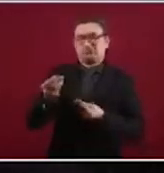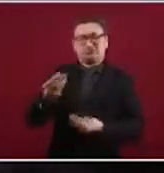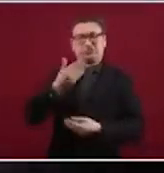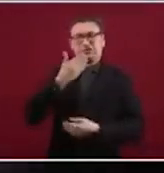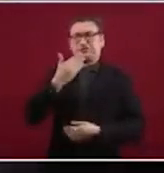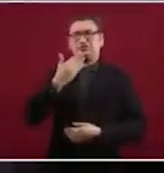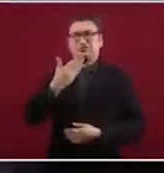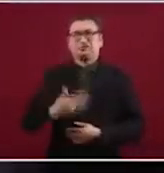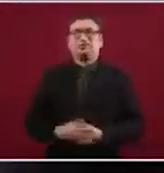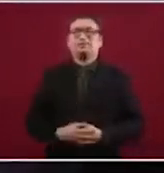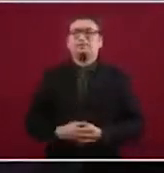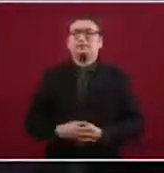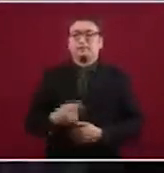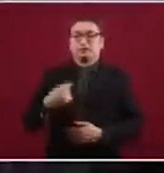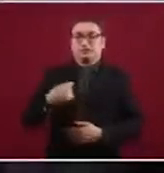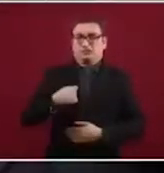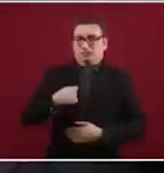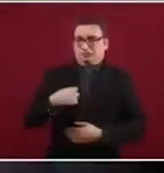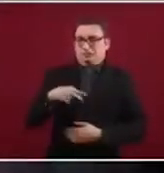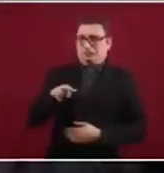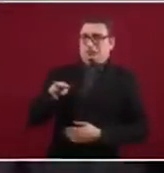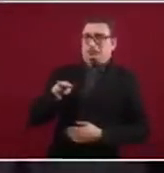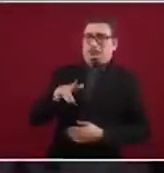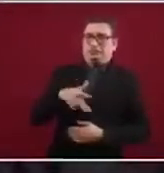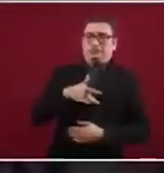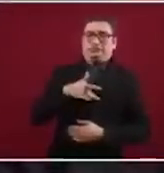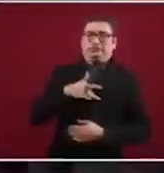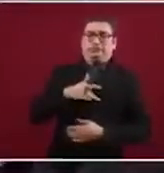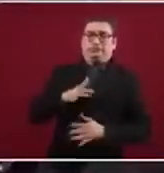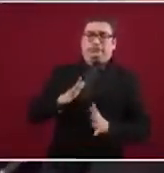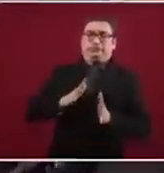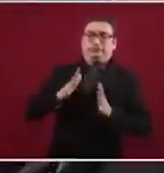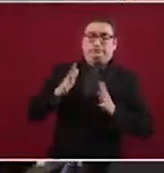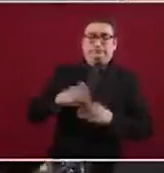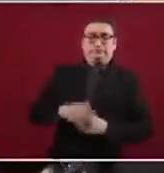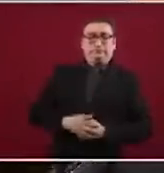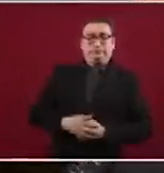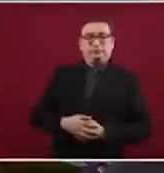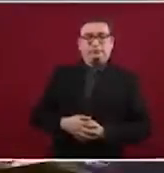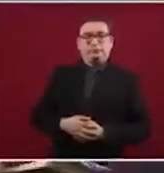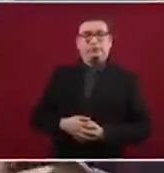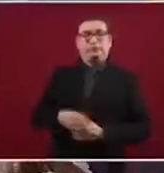Y sí me impactó bastante lo que